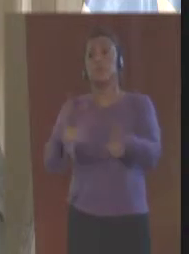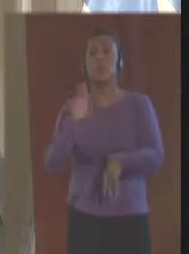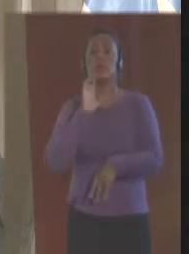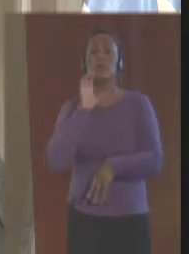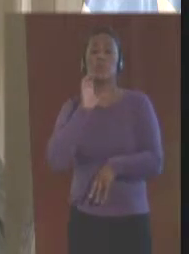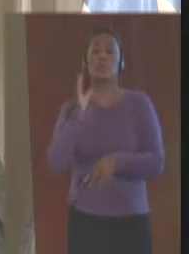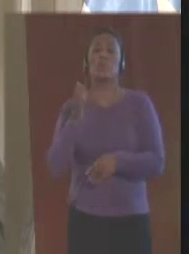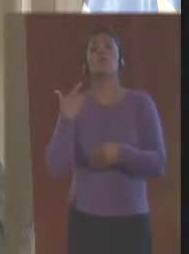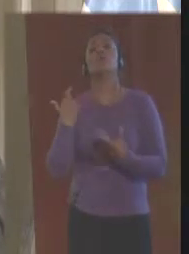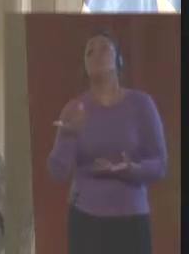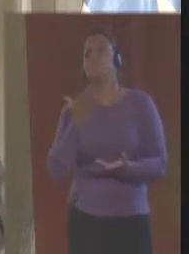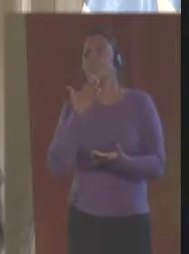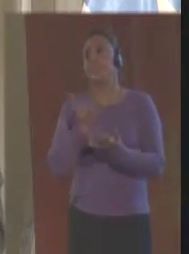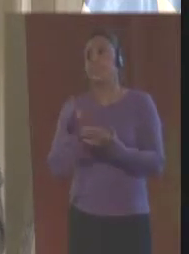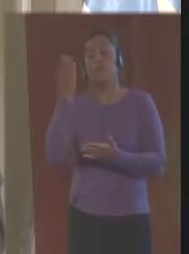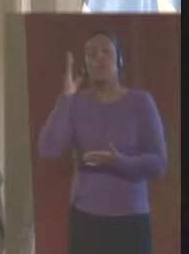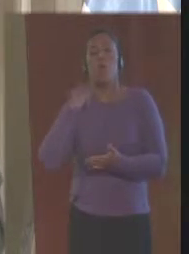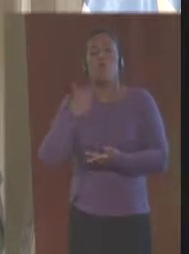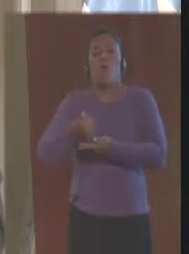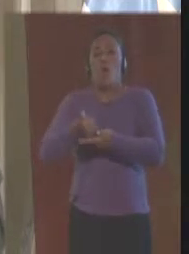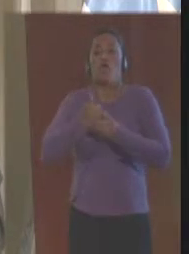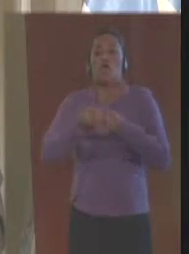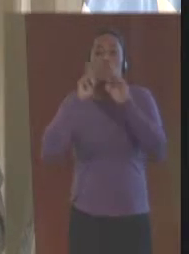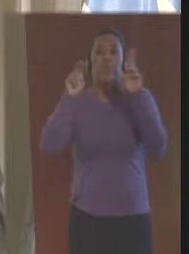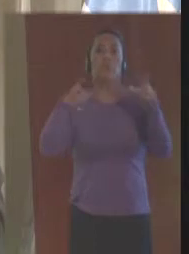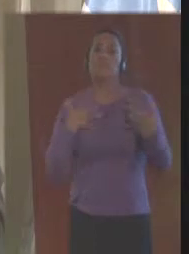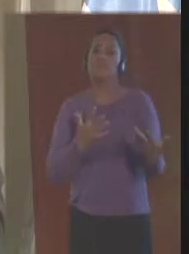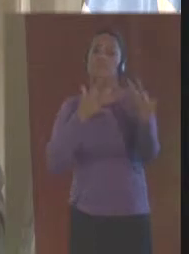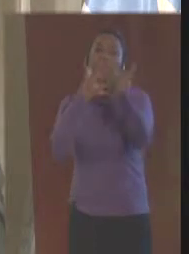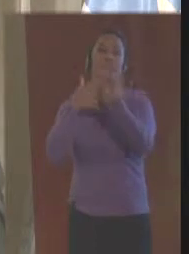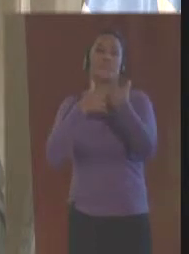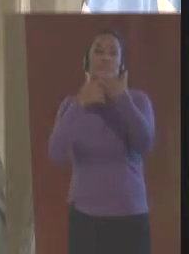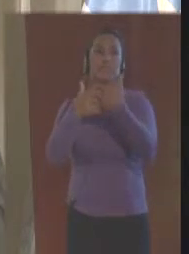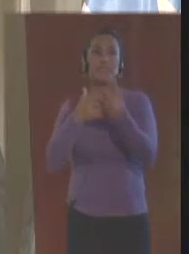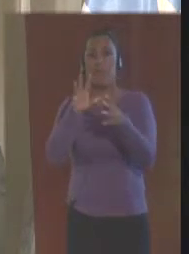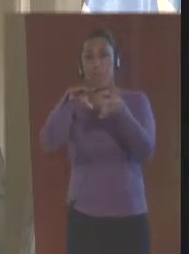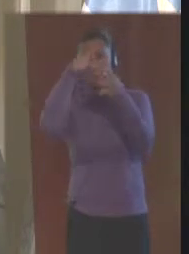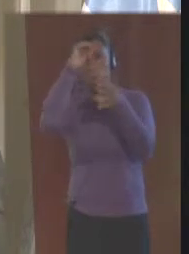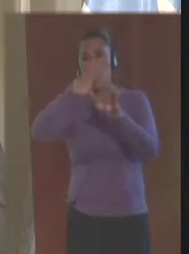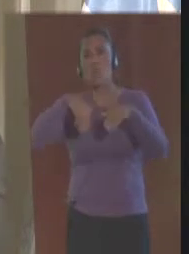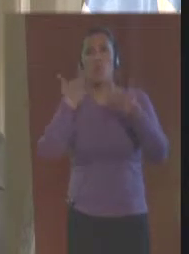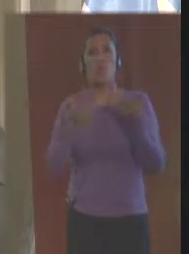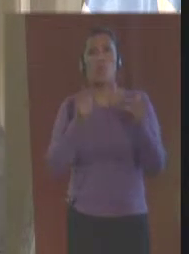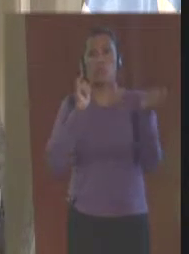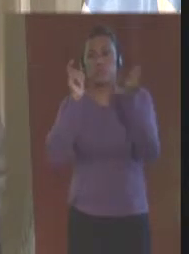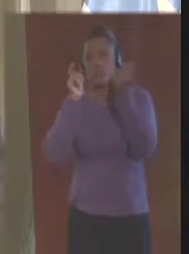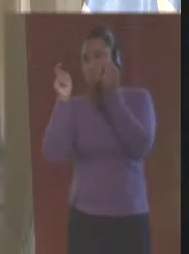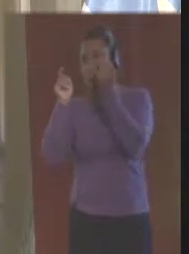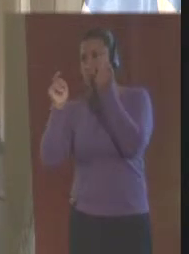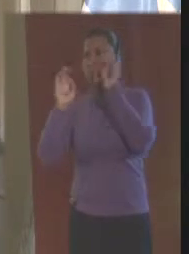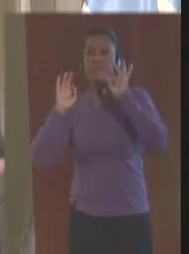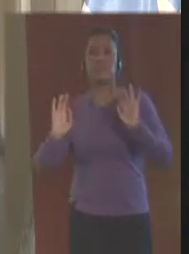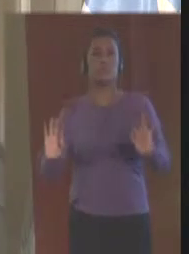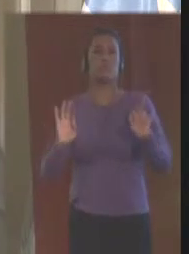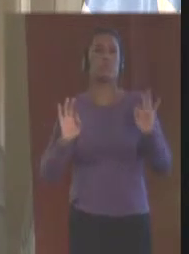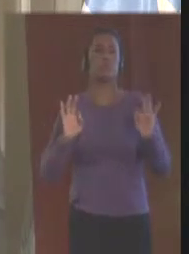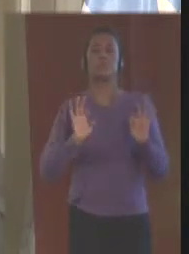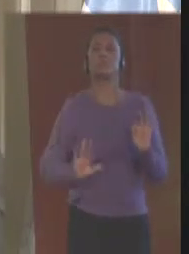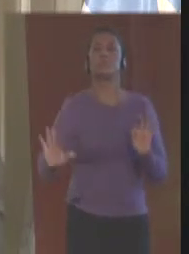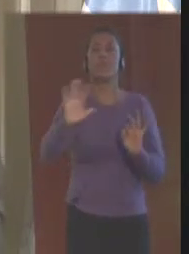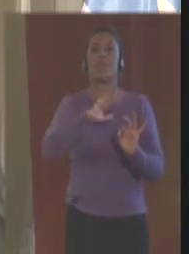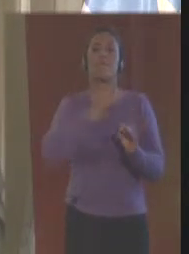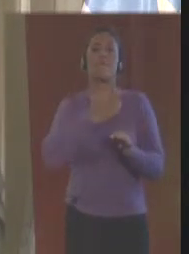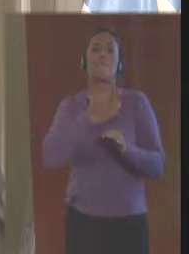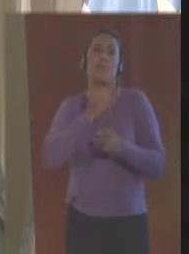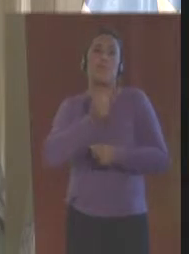Cuenca, ventajosamente hemos aprendido a convivir y hemos aprendido también a rescatar todo ese entorno natural que hace de mi